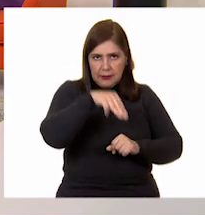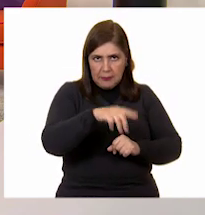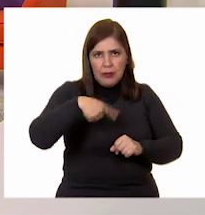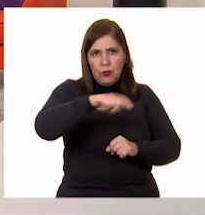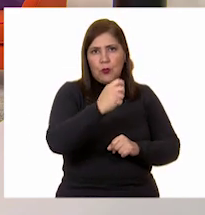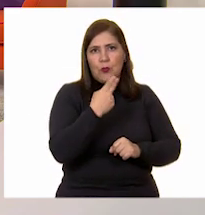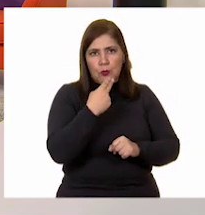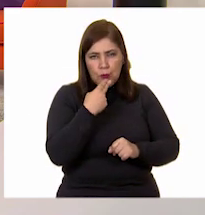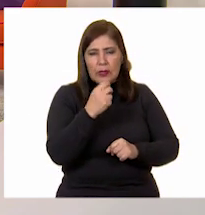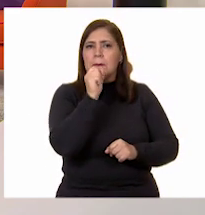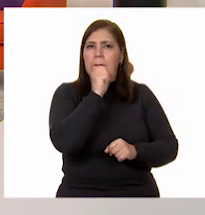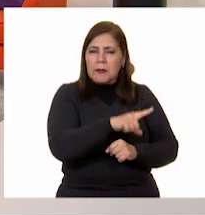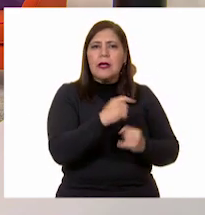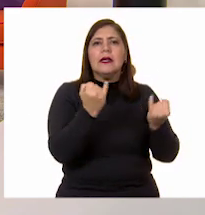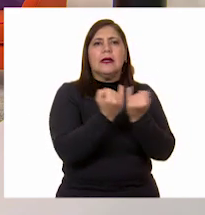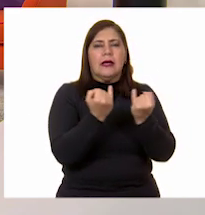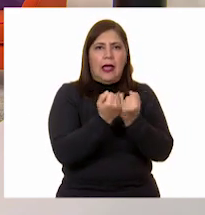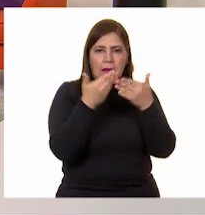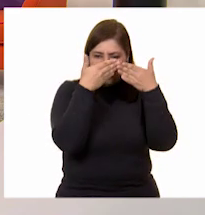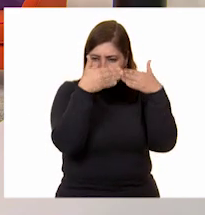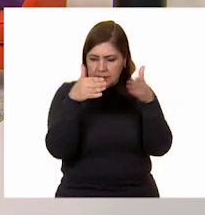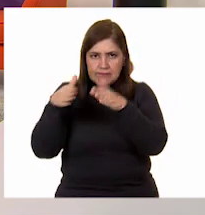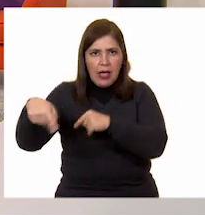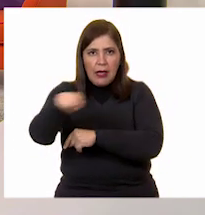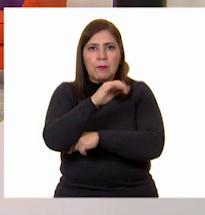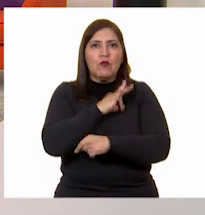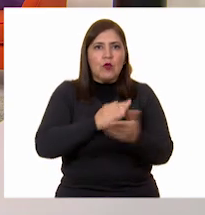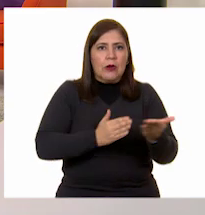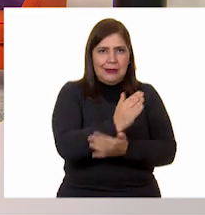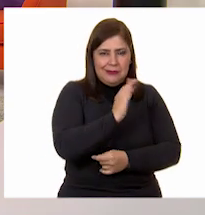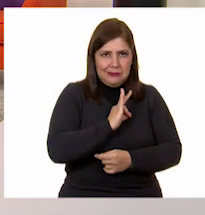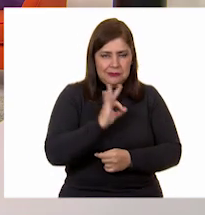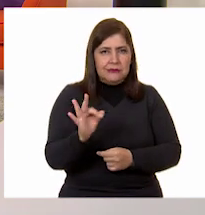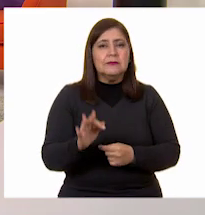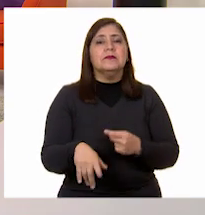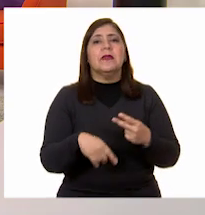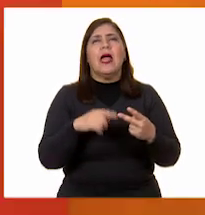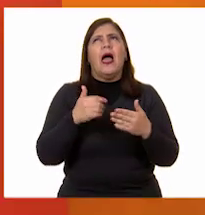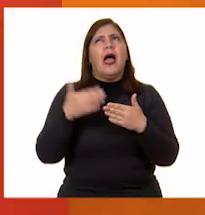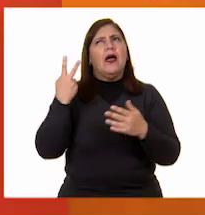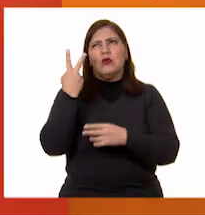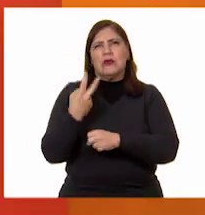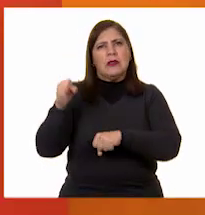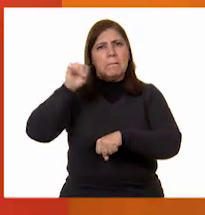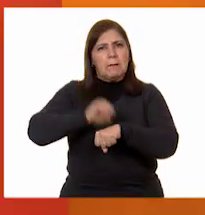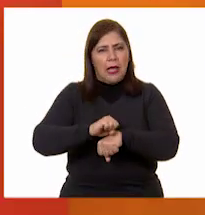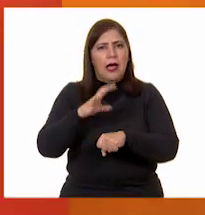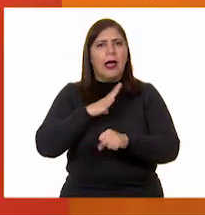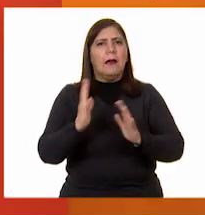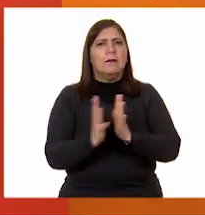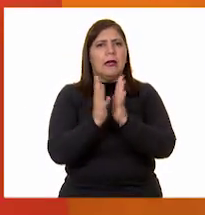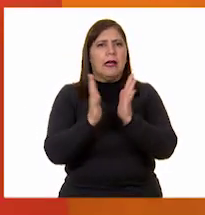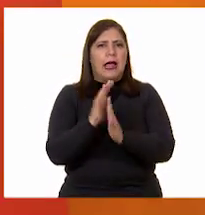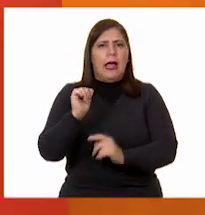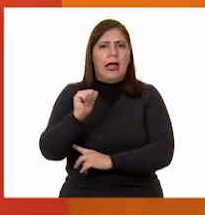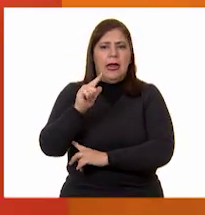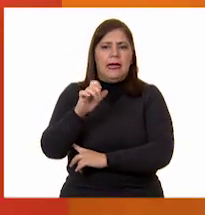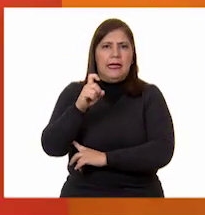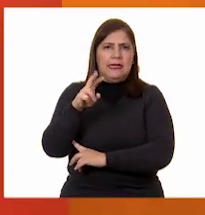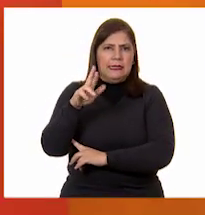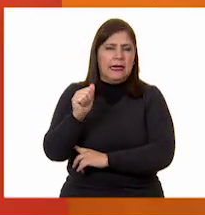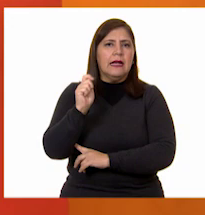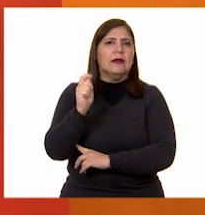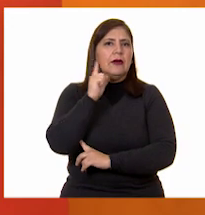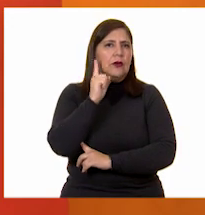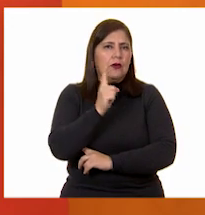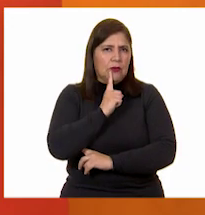usuarios y que también ésta sea accesible. Por ejemplo, hace 2 semanas tuvimos la participación de Alejandra, una docente